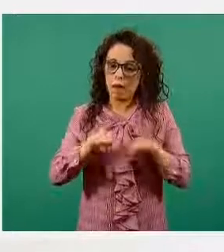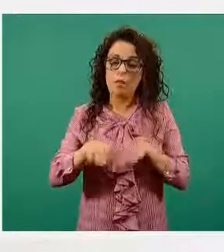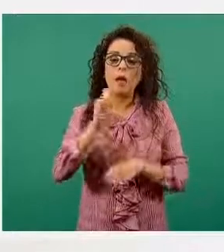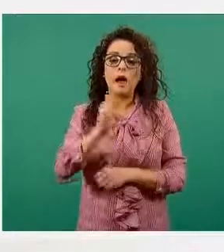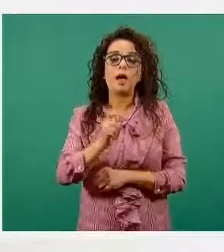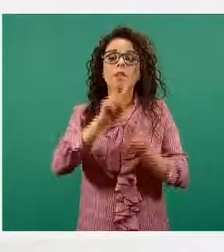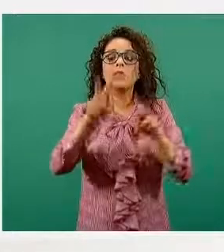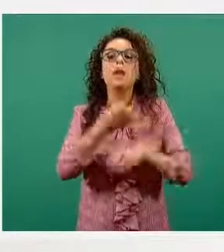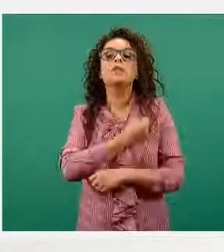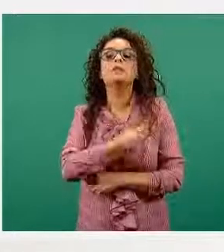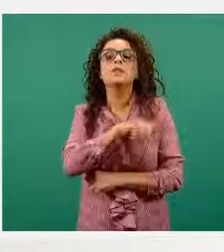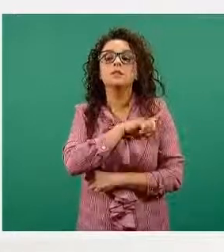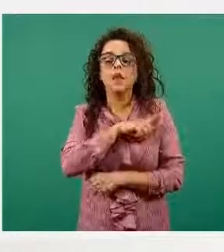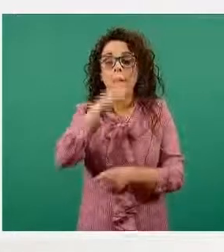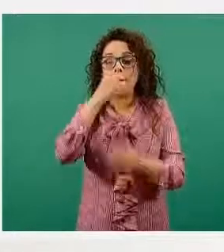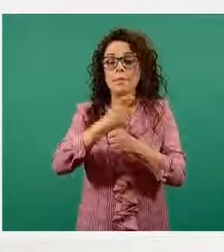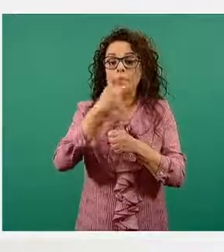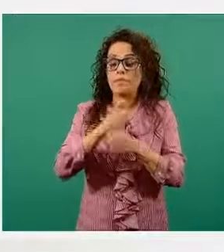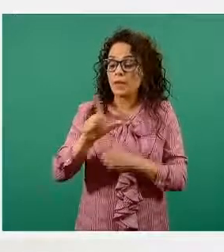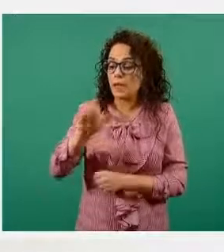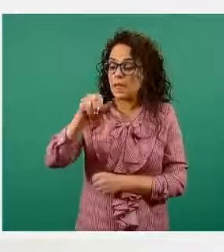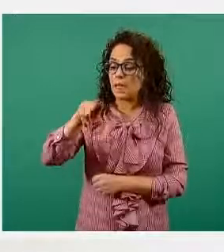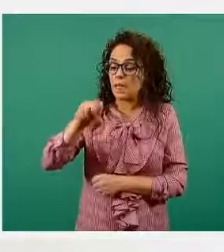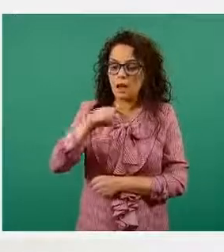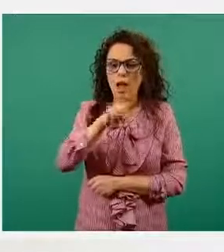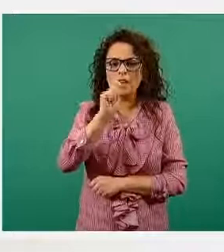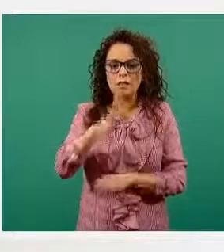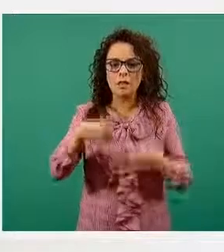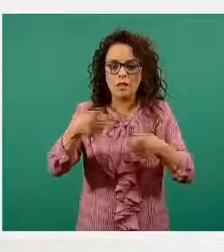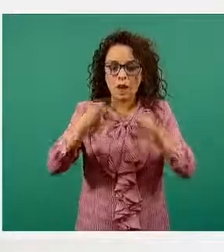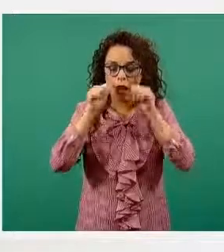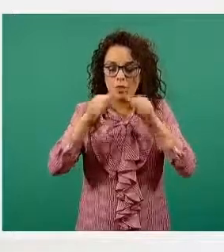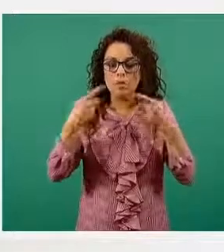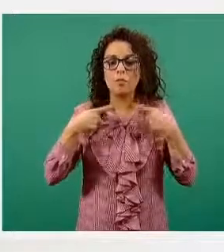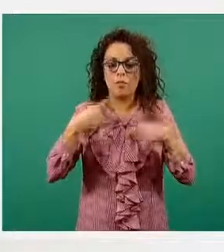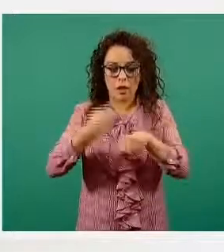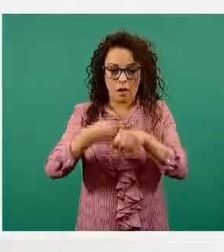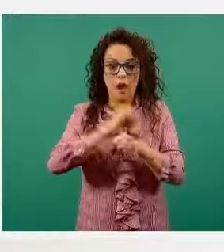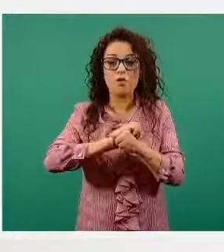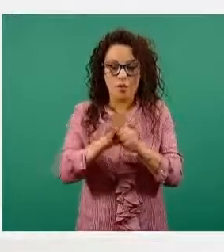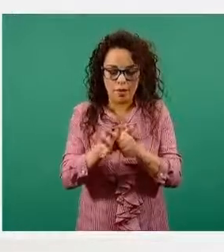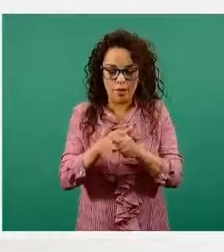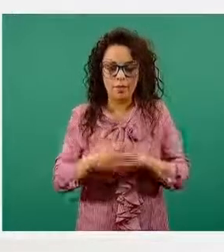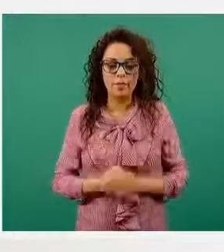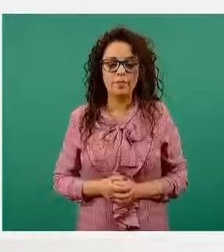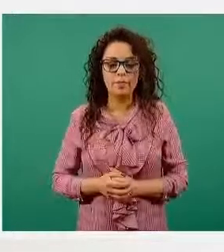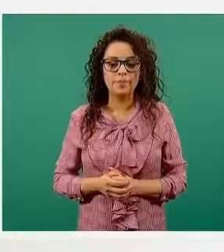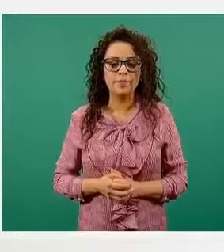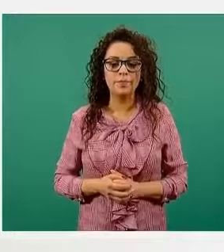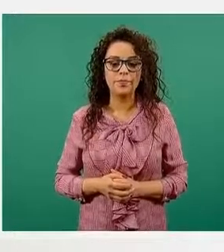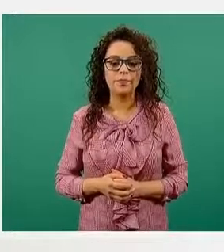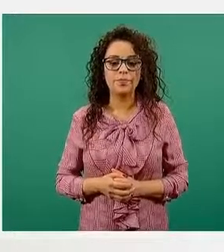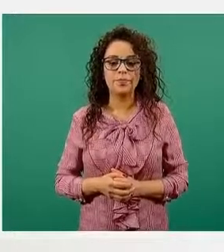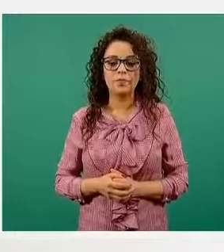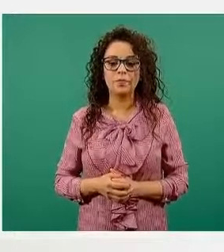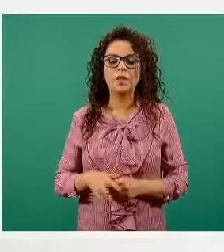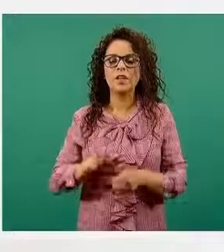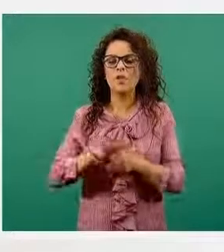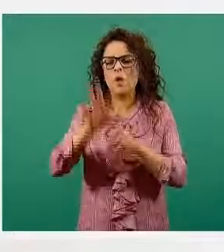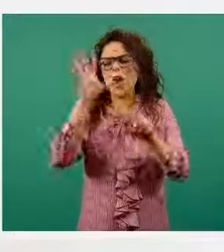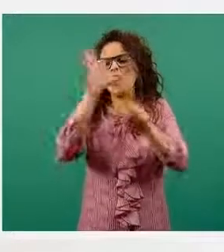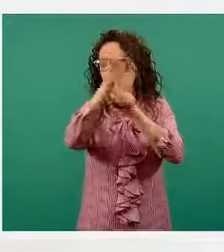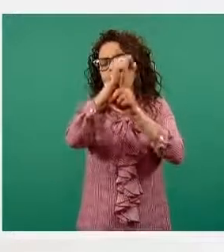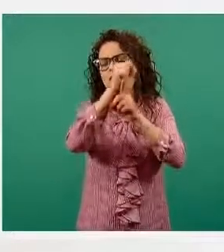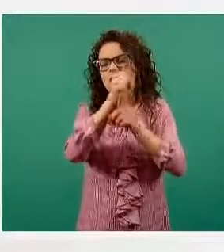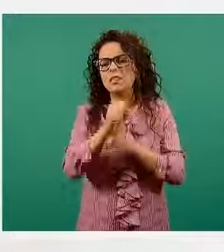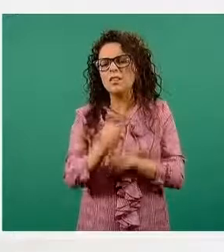de primera línea. Y aquí recordamos un elemento que es crucial, que son los objetivos de la vacunación. El objetivo